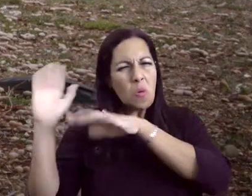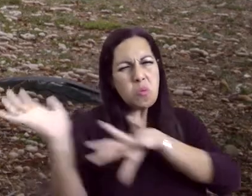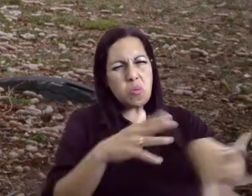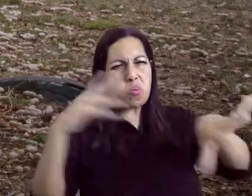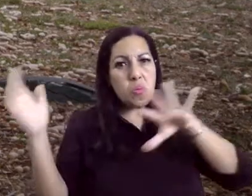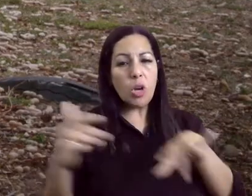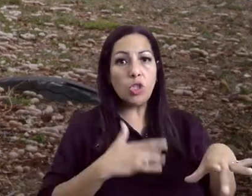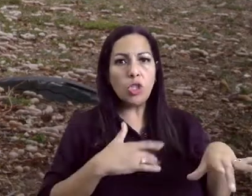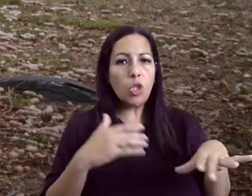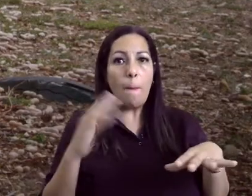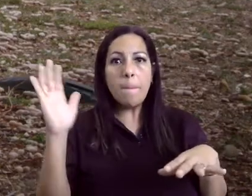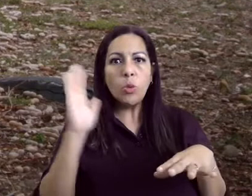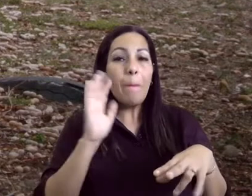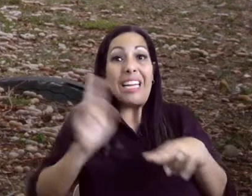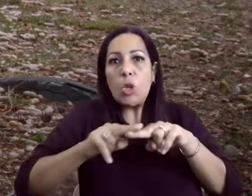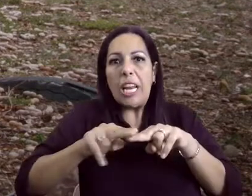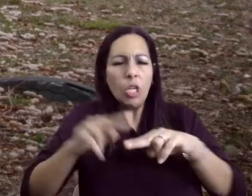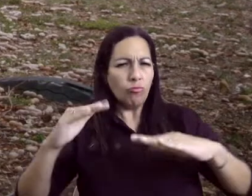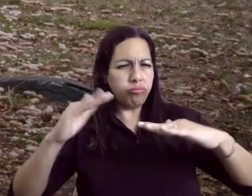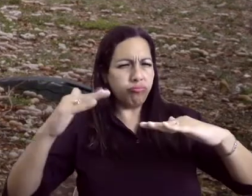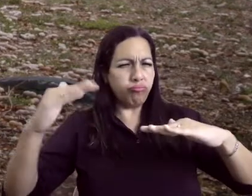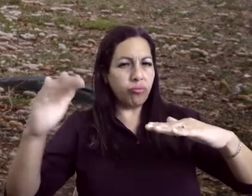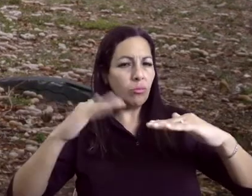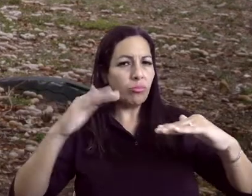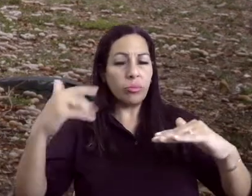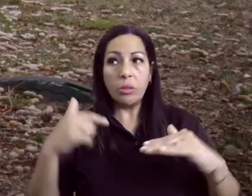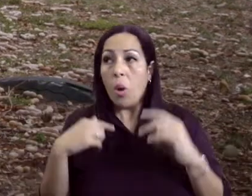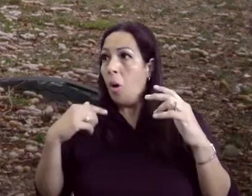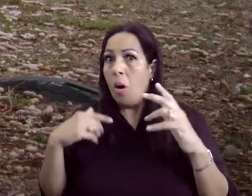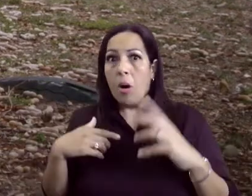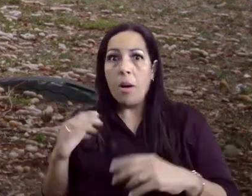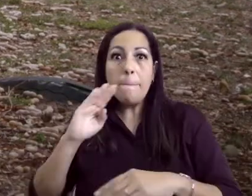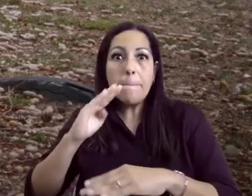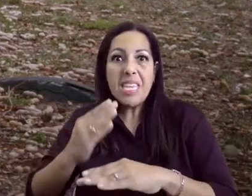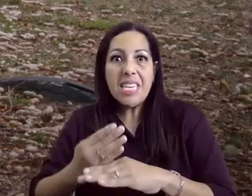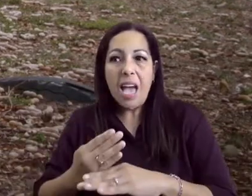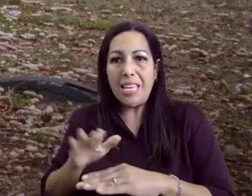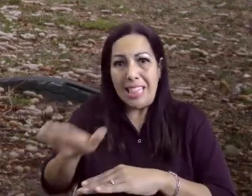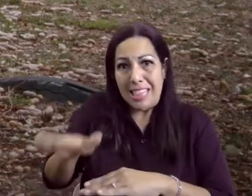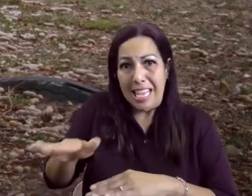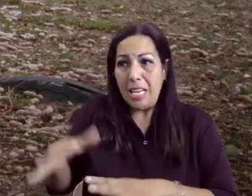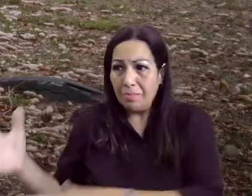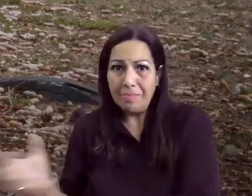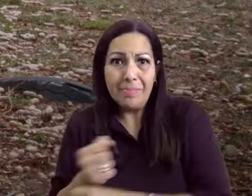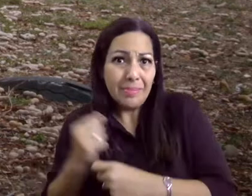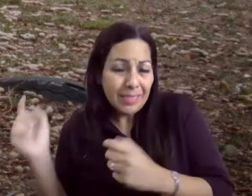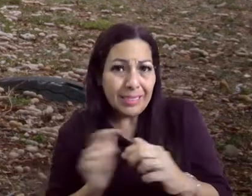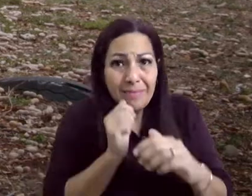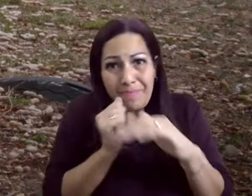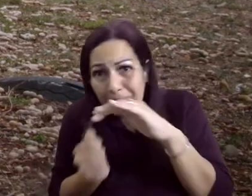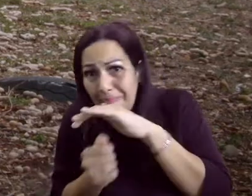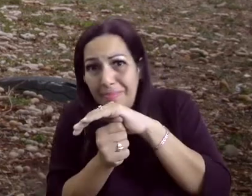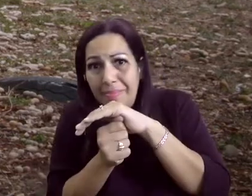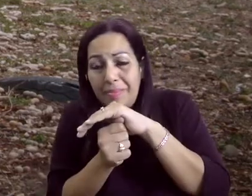huracán es entre un 30 y un servido y yo cogí para la sala con mi hija mi hija estaba en la sala con mis nietos y es que ahí fueron